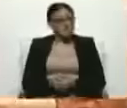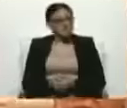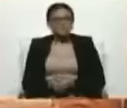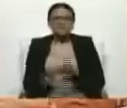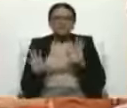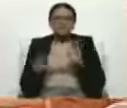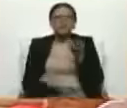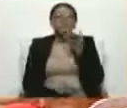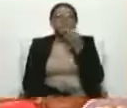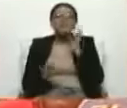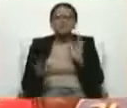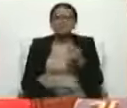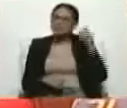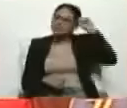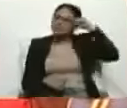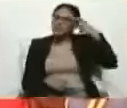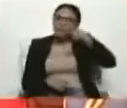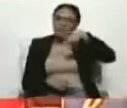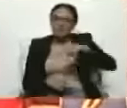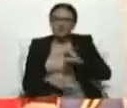Cuando la